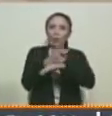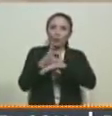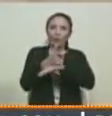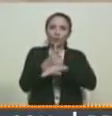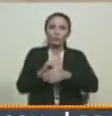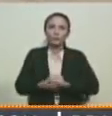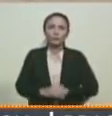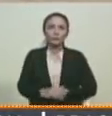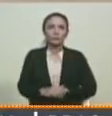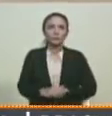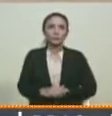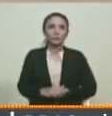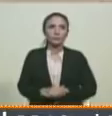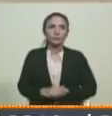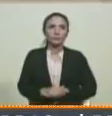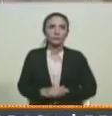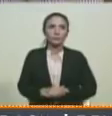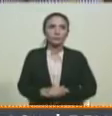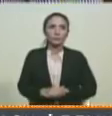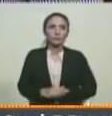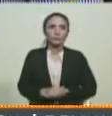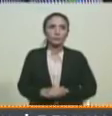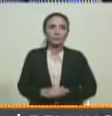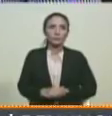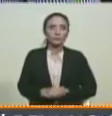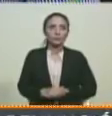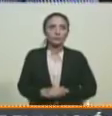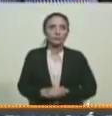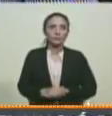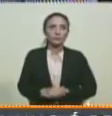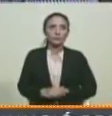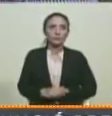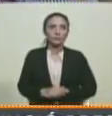Nosotros lo sabemos y hemos venido, mira,